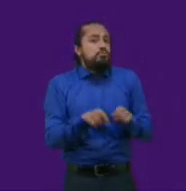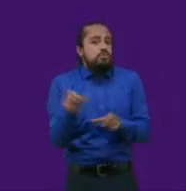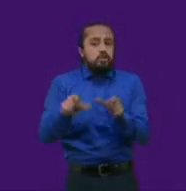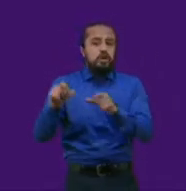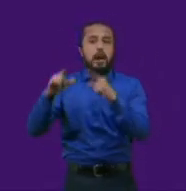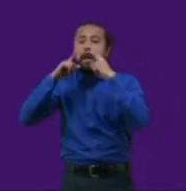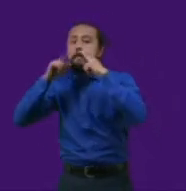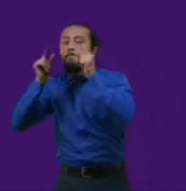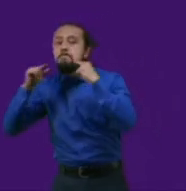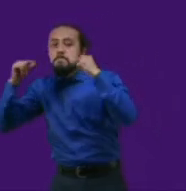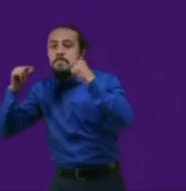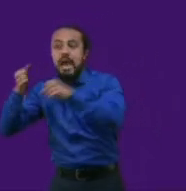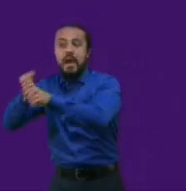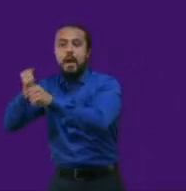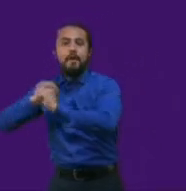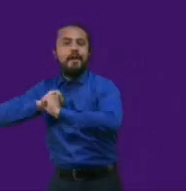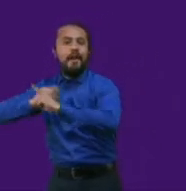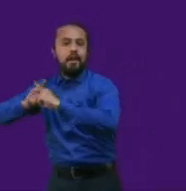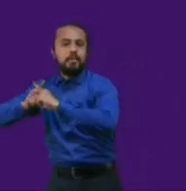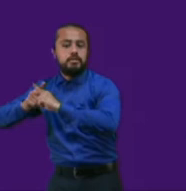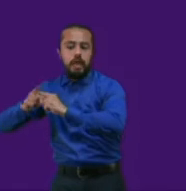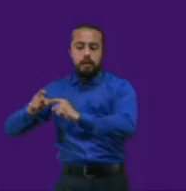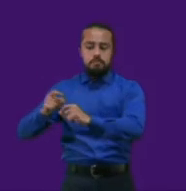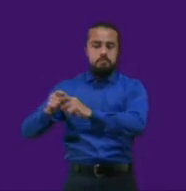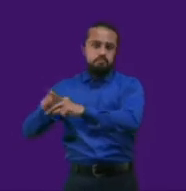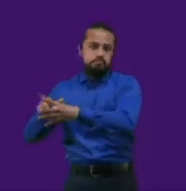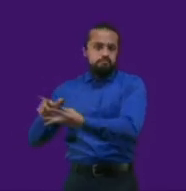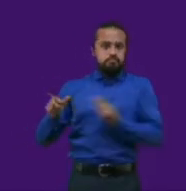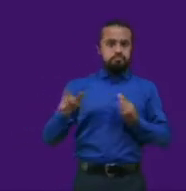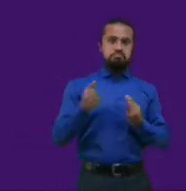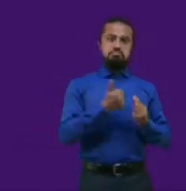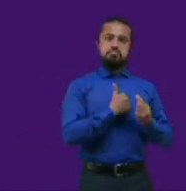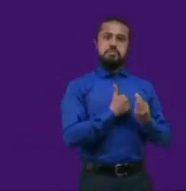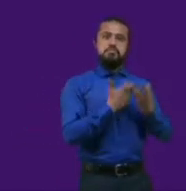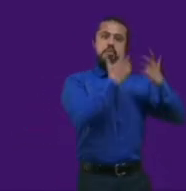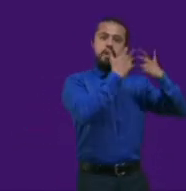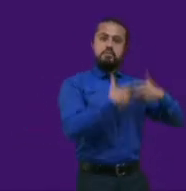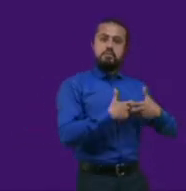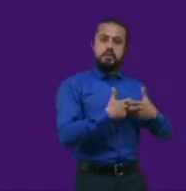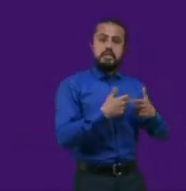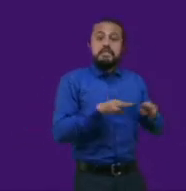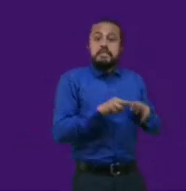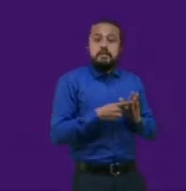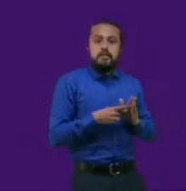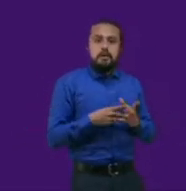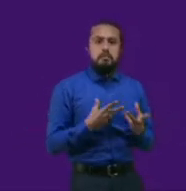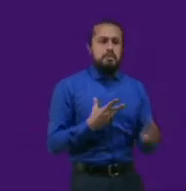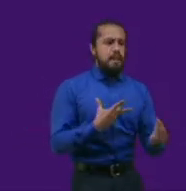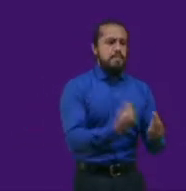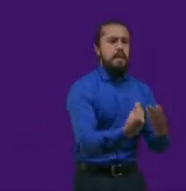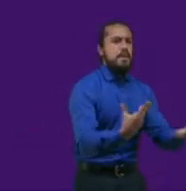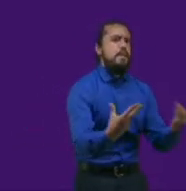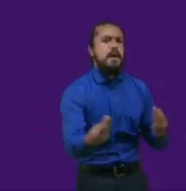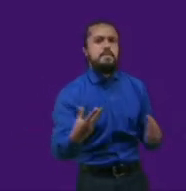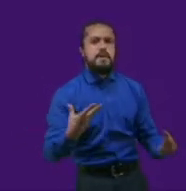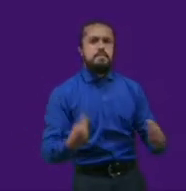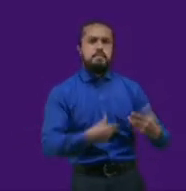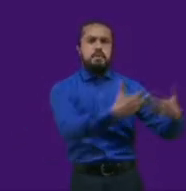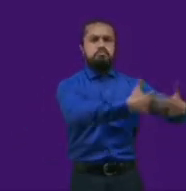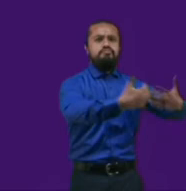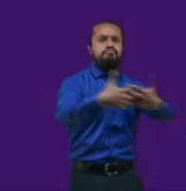Rappi, de todos estos años que tú has venido trabajando en crear estas